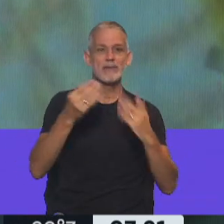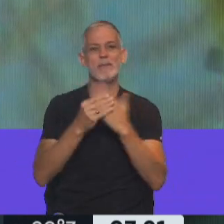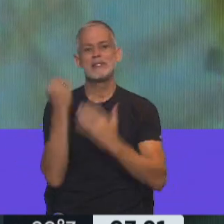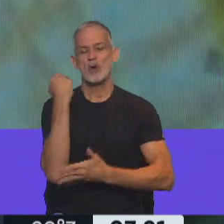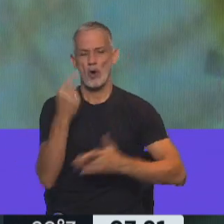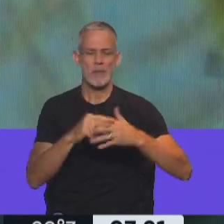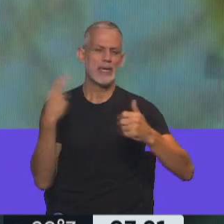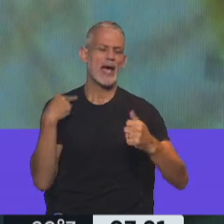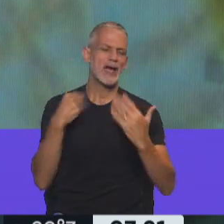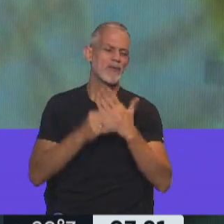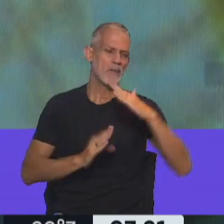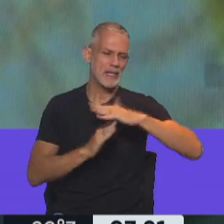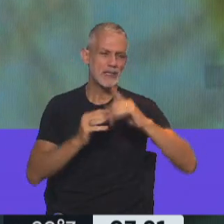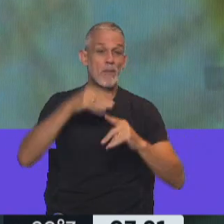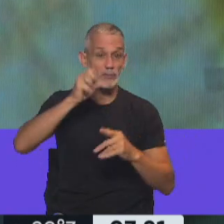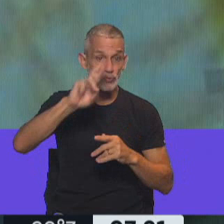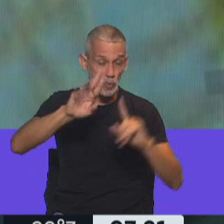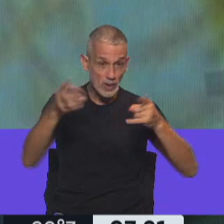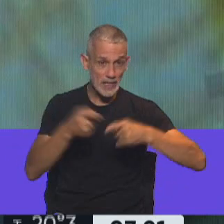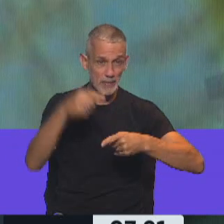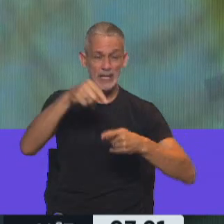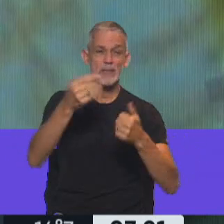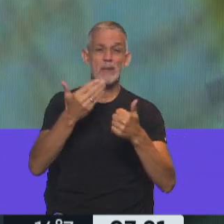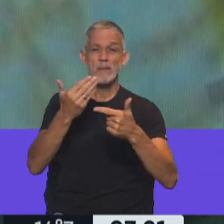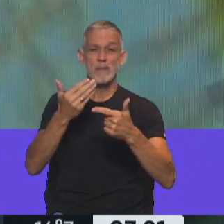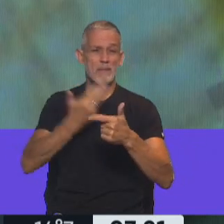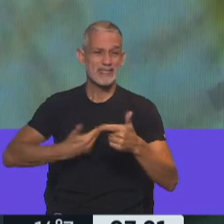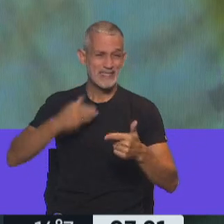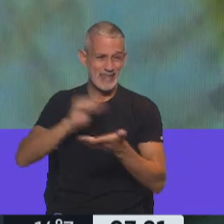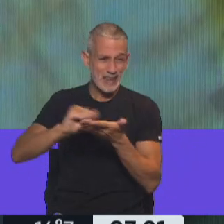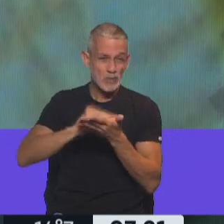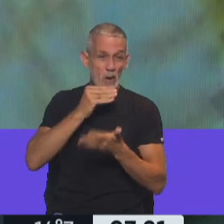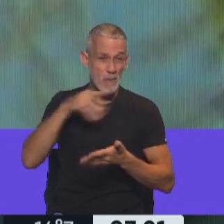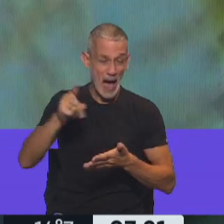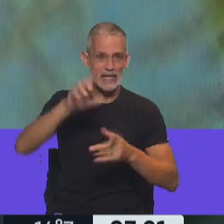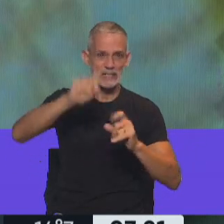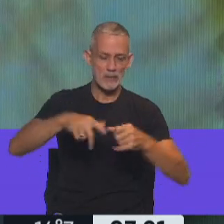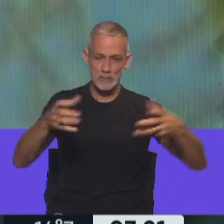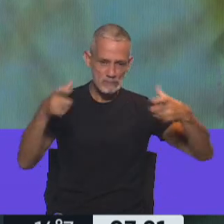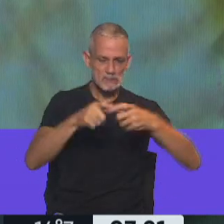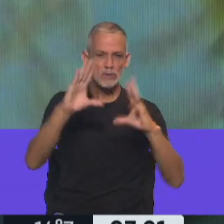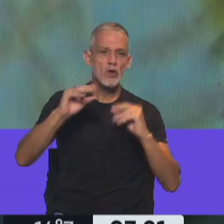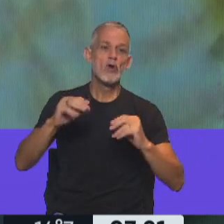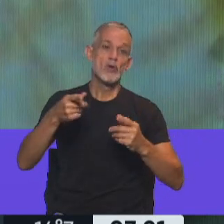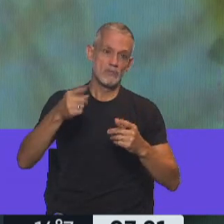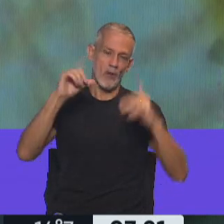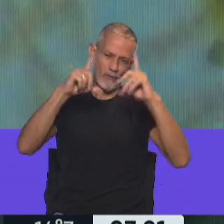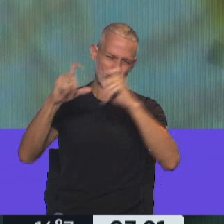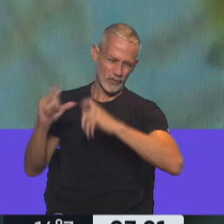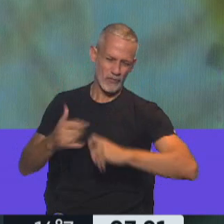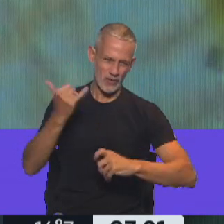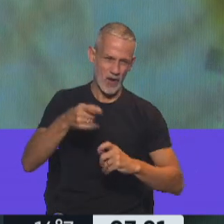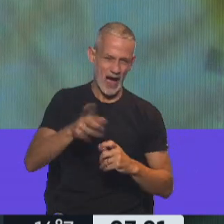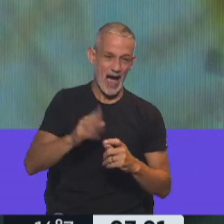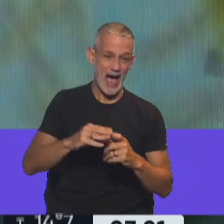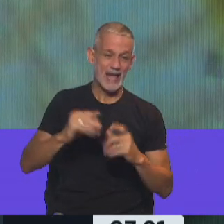Guzmán, el jefe de gabinete Mansur, y por allí también estaba el presidente de la Cámara Baja, Sergio Massa. Hay fotos, justamente las compartimos también a la mañana